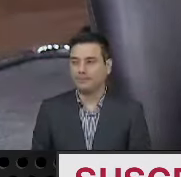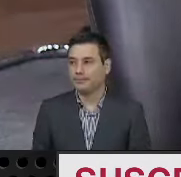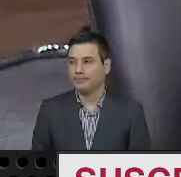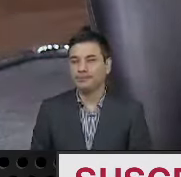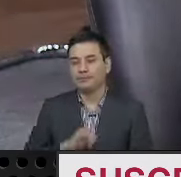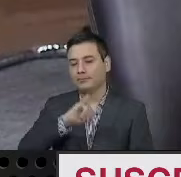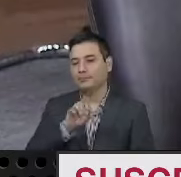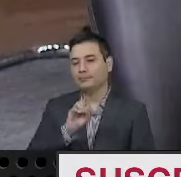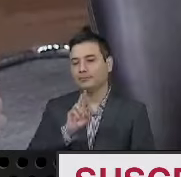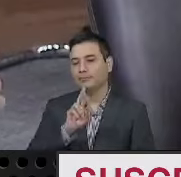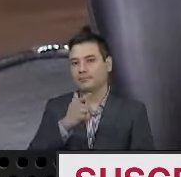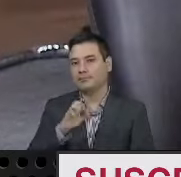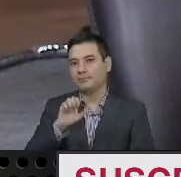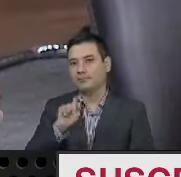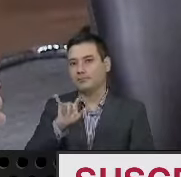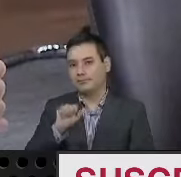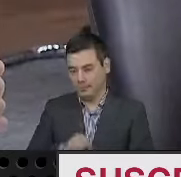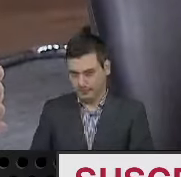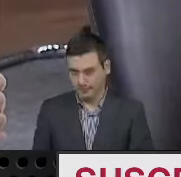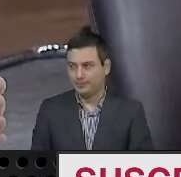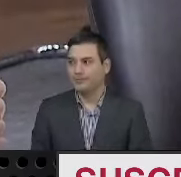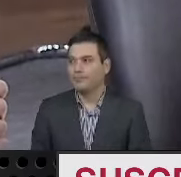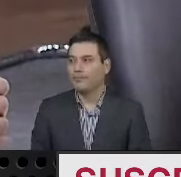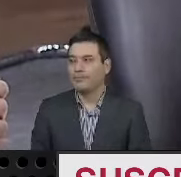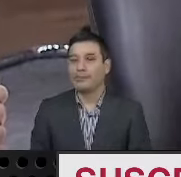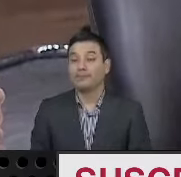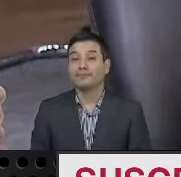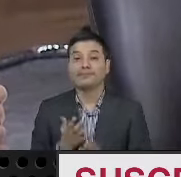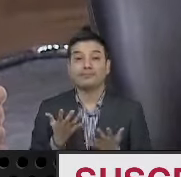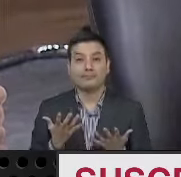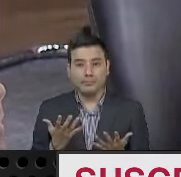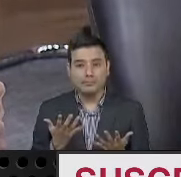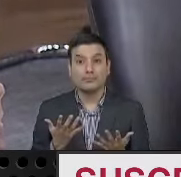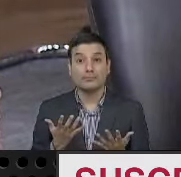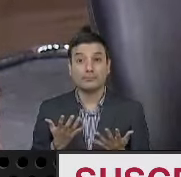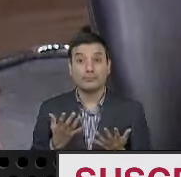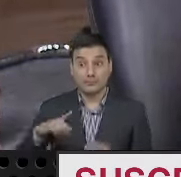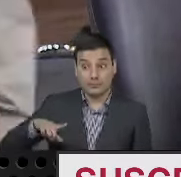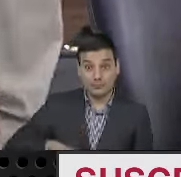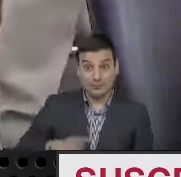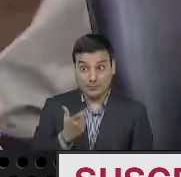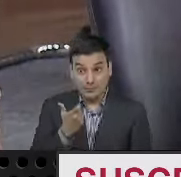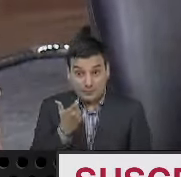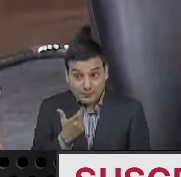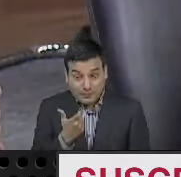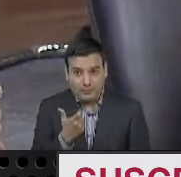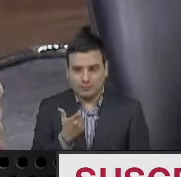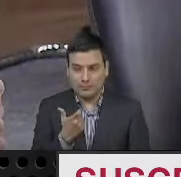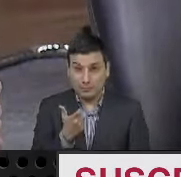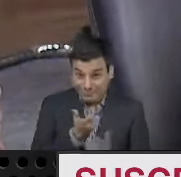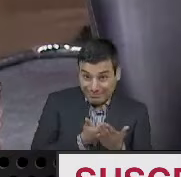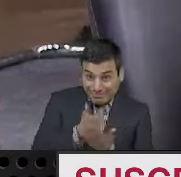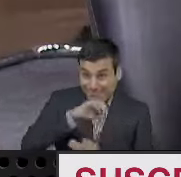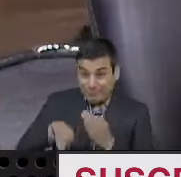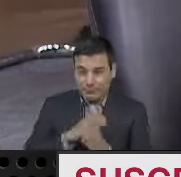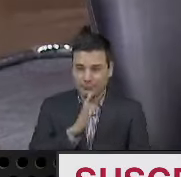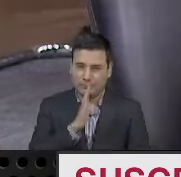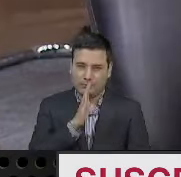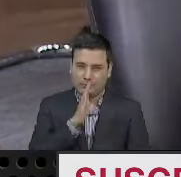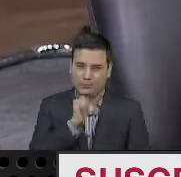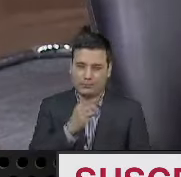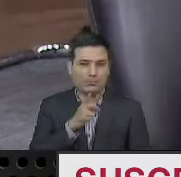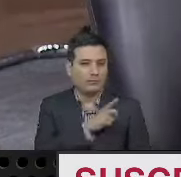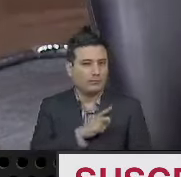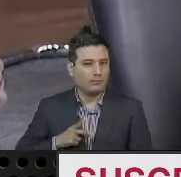requieren espadas el esquema financiero no permitirá ser una realidad este dictamen en responsabilidad debemos